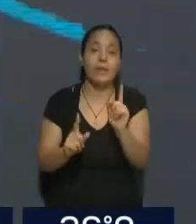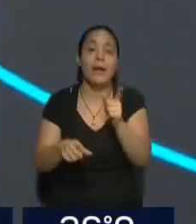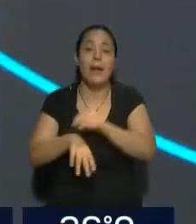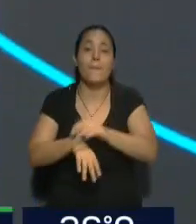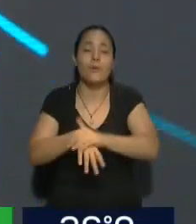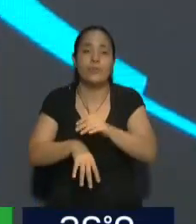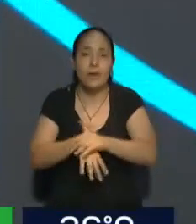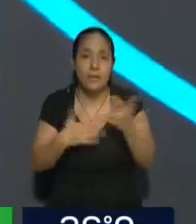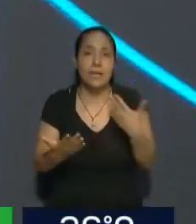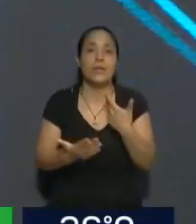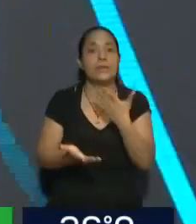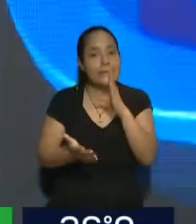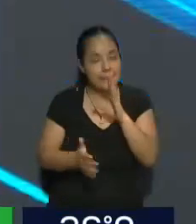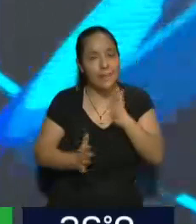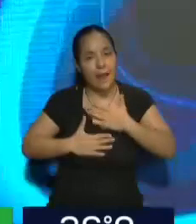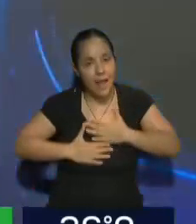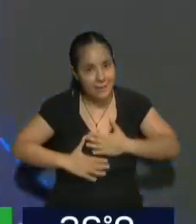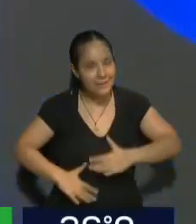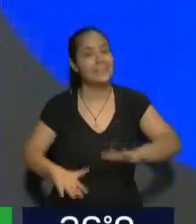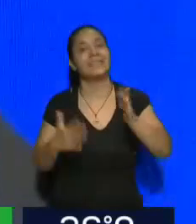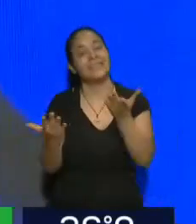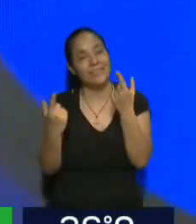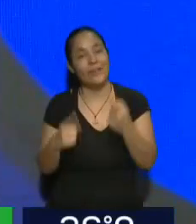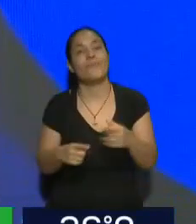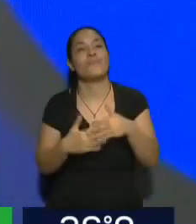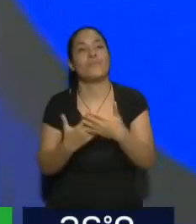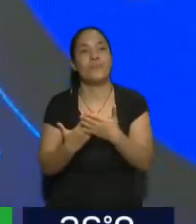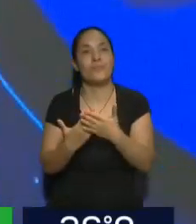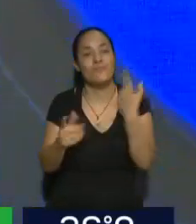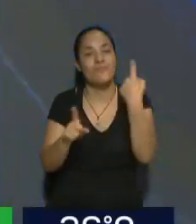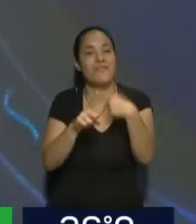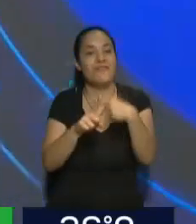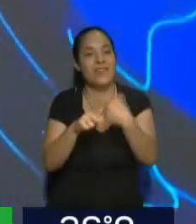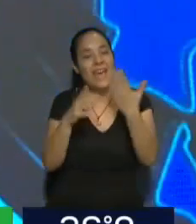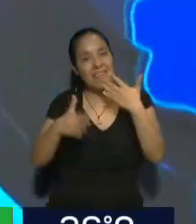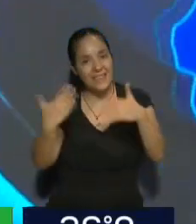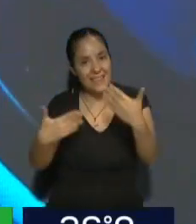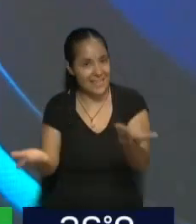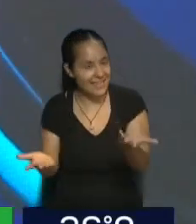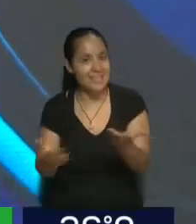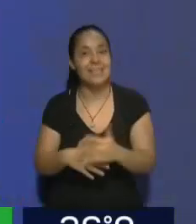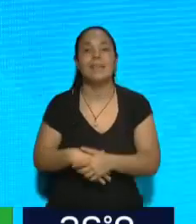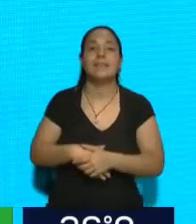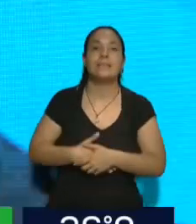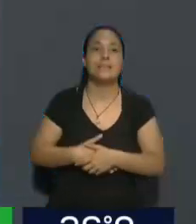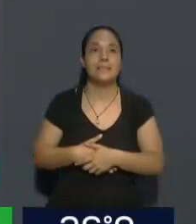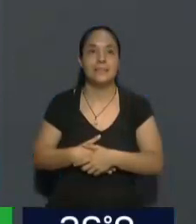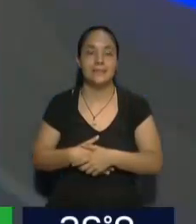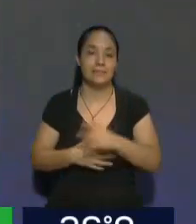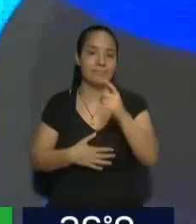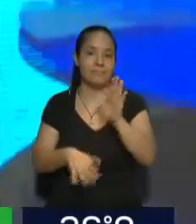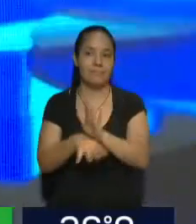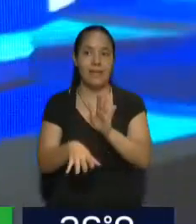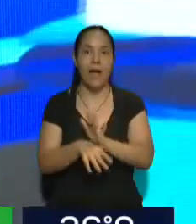responsabilidad, mesura a la hora de llevar a cabo estos festejos. que en donde no se termina nada,